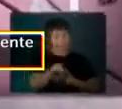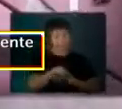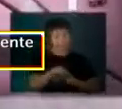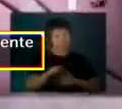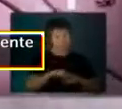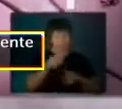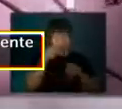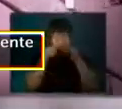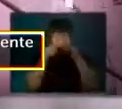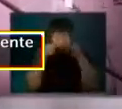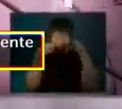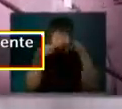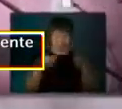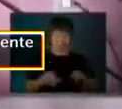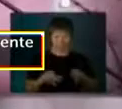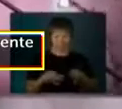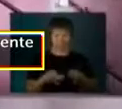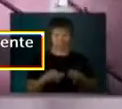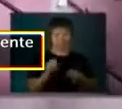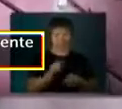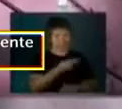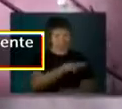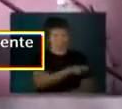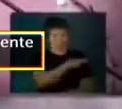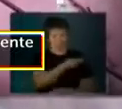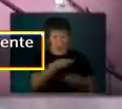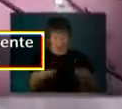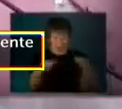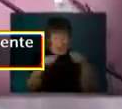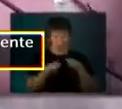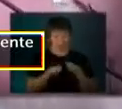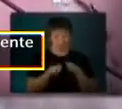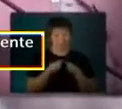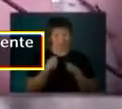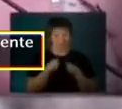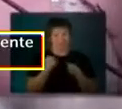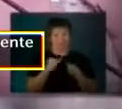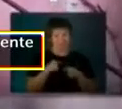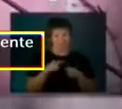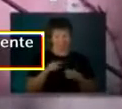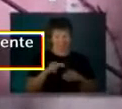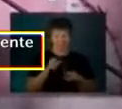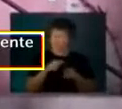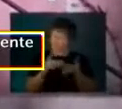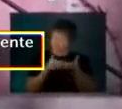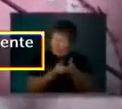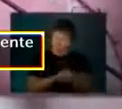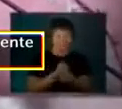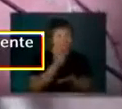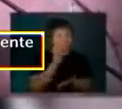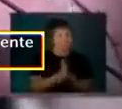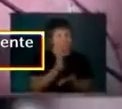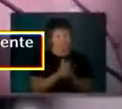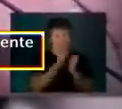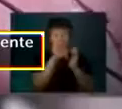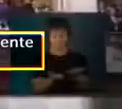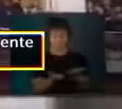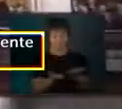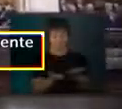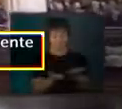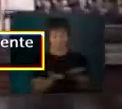lealmente el cargo que se me ha confiado y a guardar y defender la Constitución de la